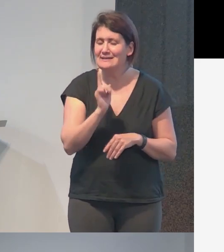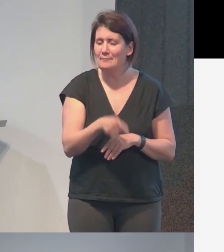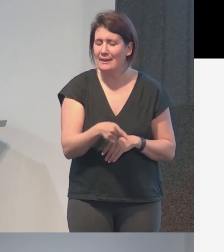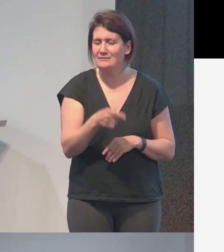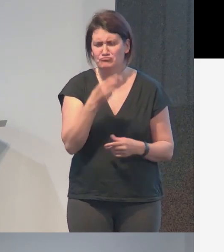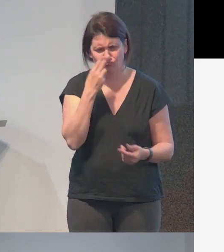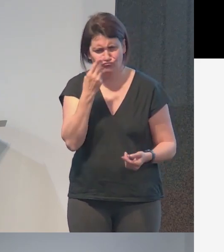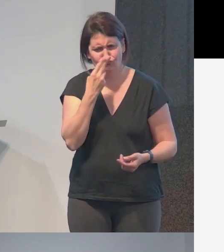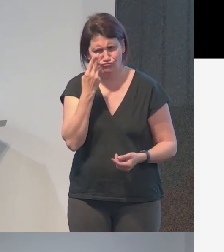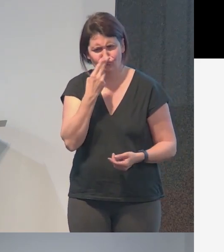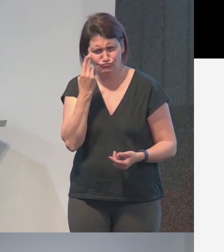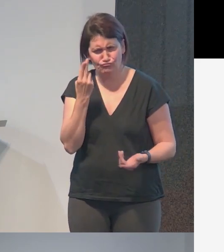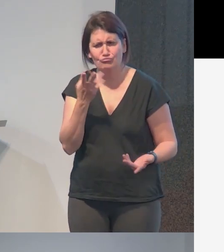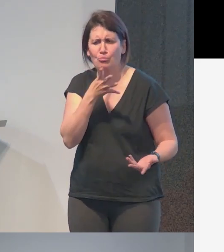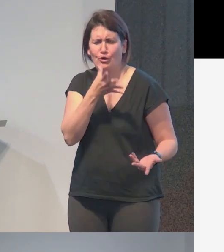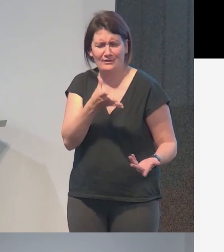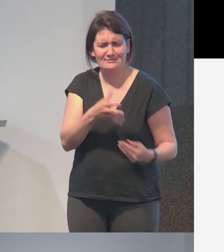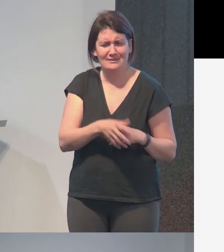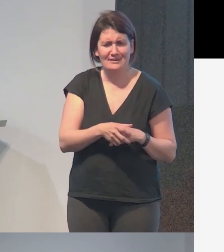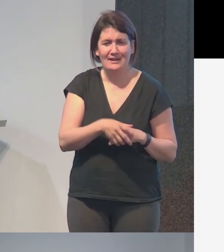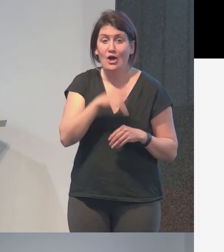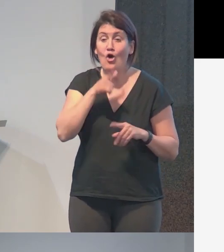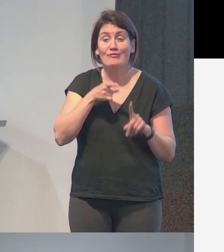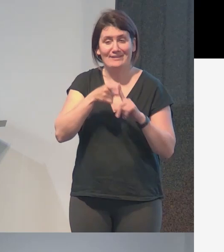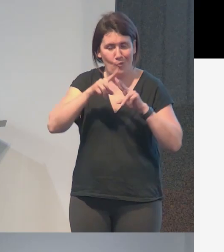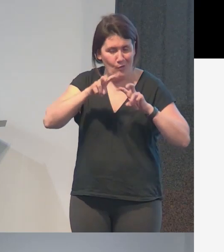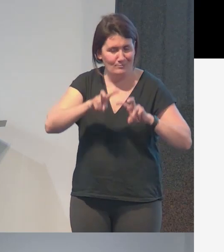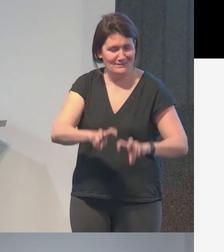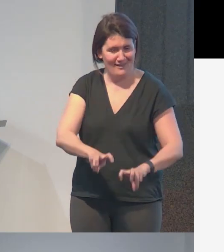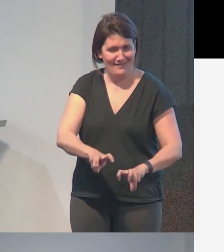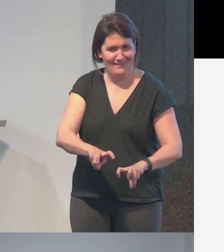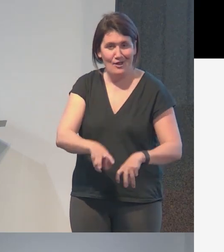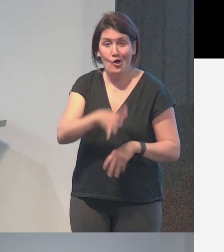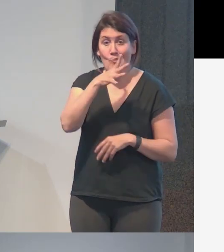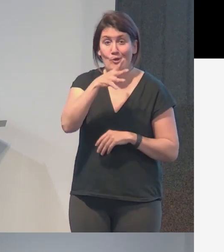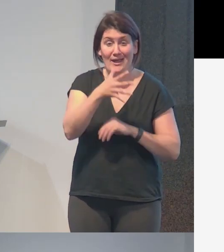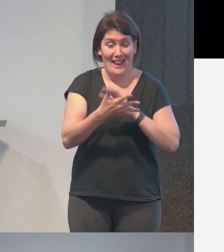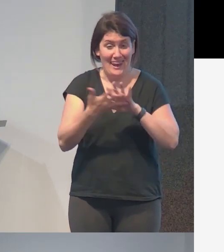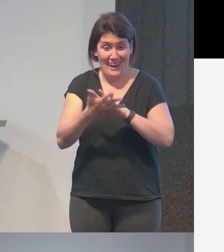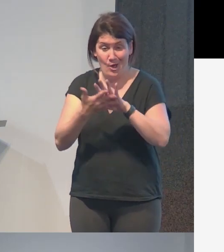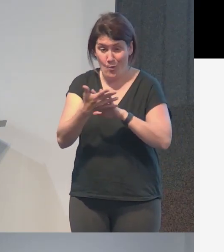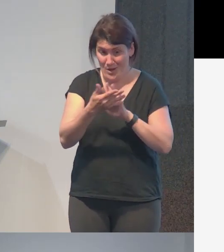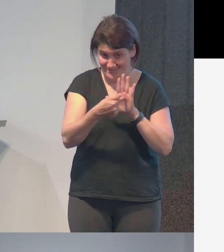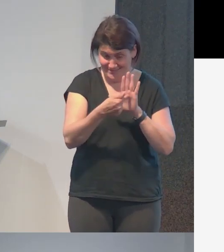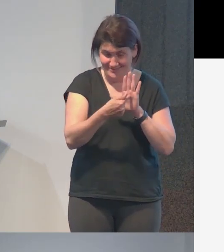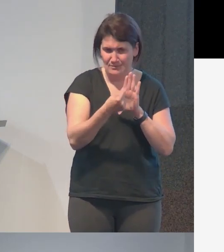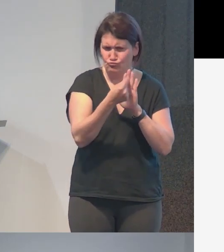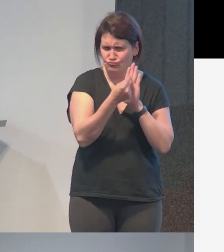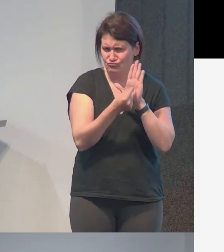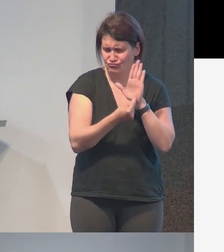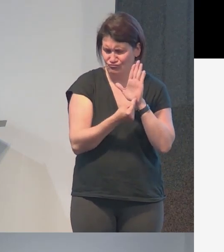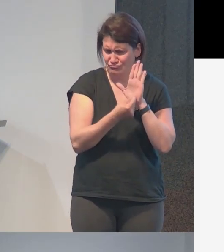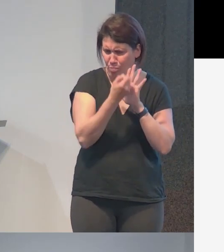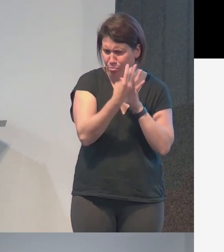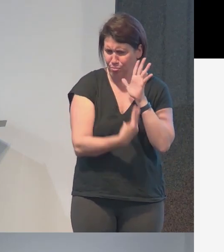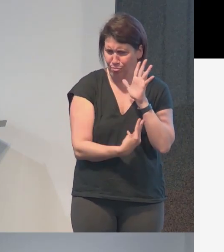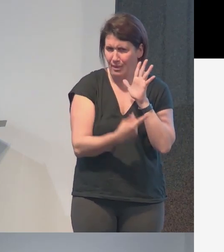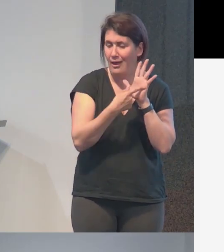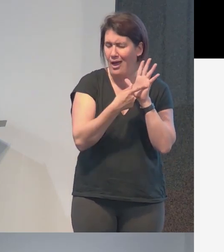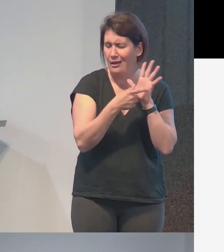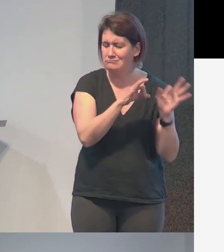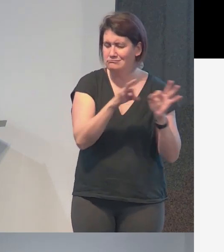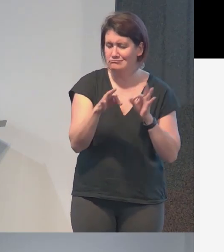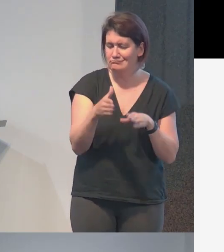de interés para investigación, porque estas lenguas tienen propiedades que nos pueden revelar algo